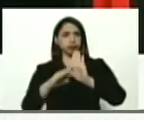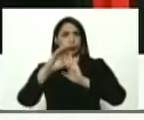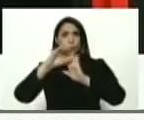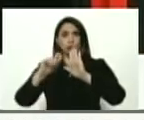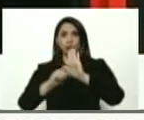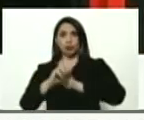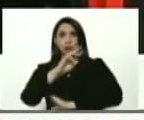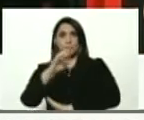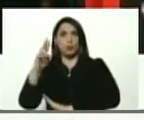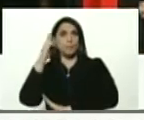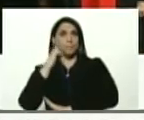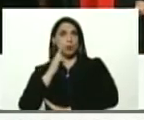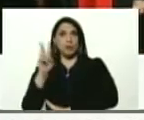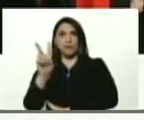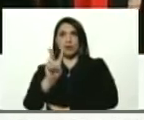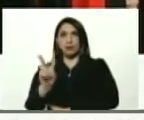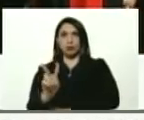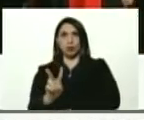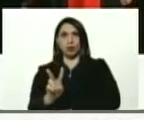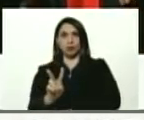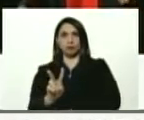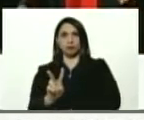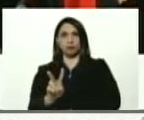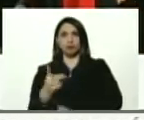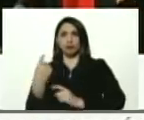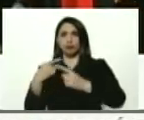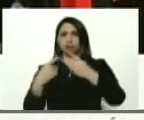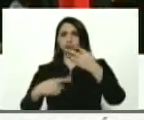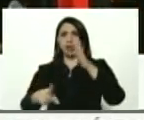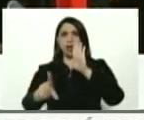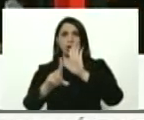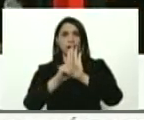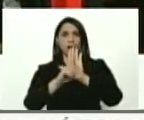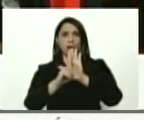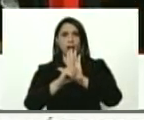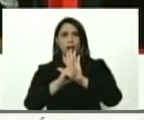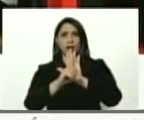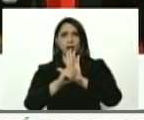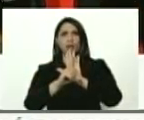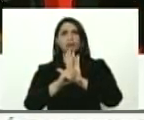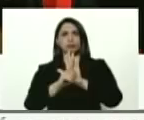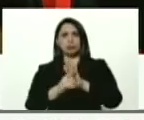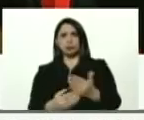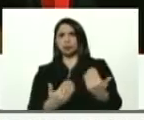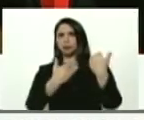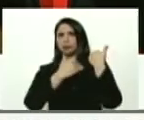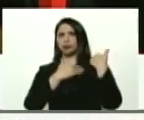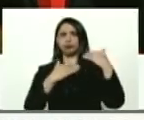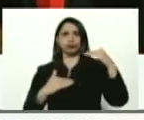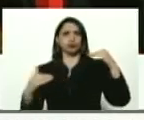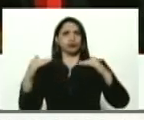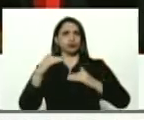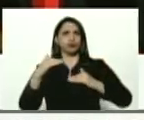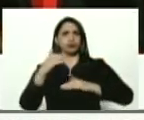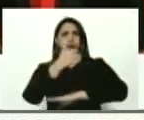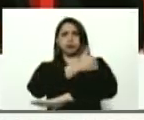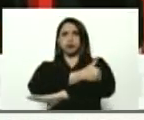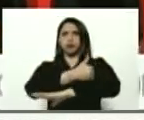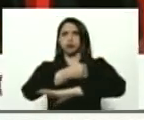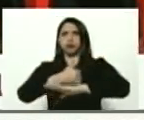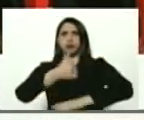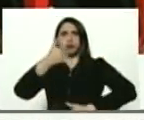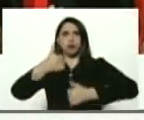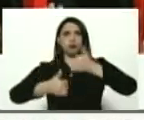de la República Bolivariana de Venezuela y demás leyes en el desempeño de los altos cargos en los cuales